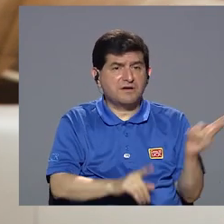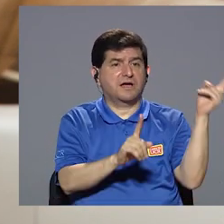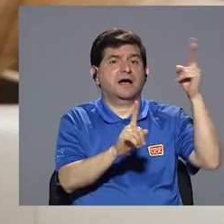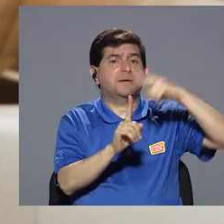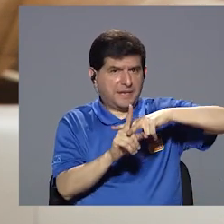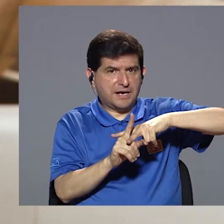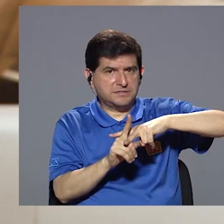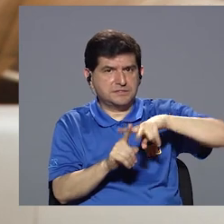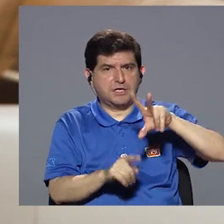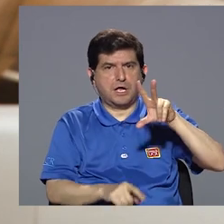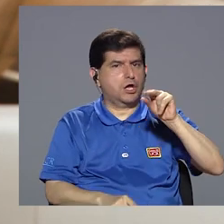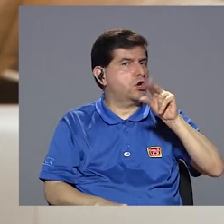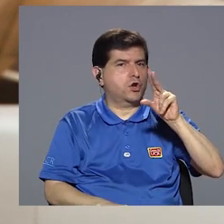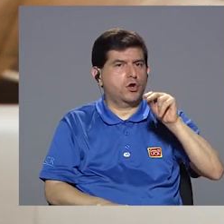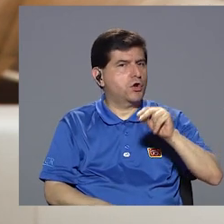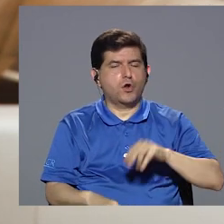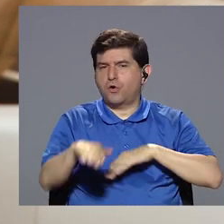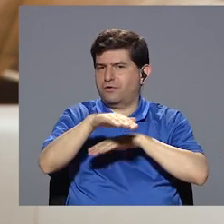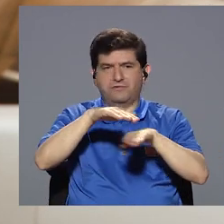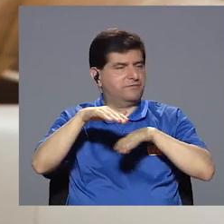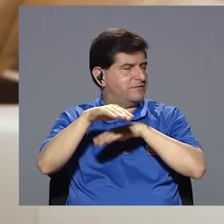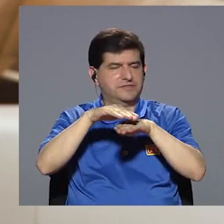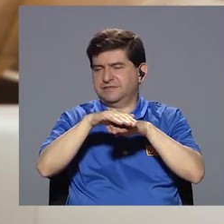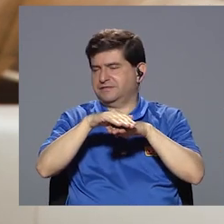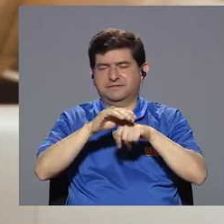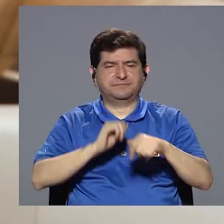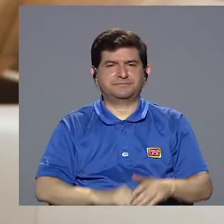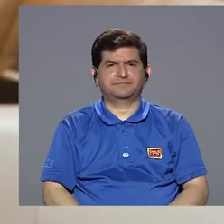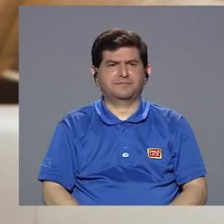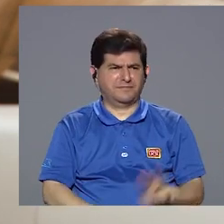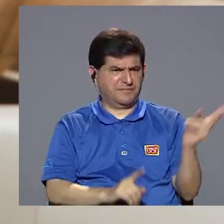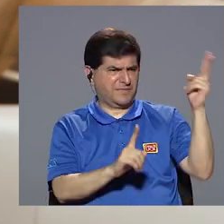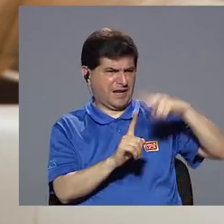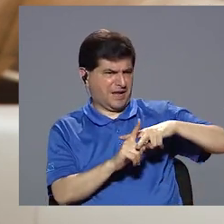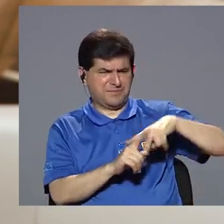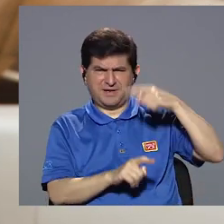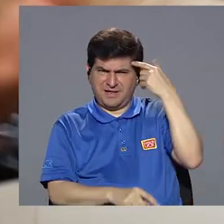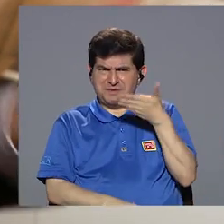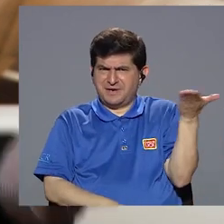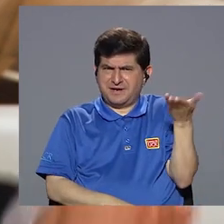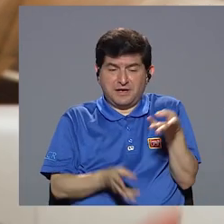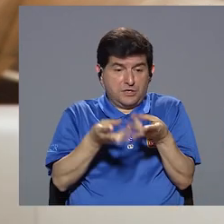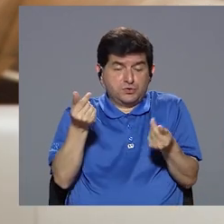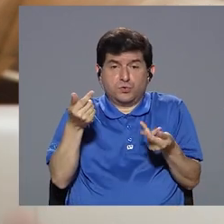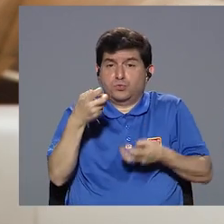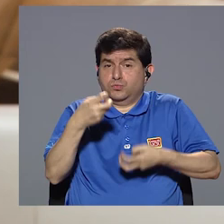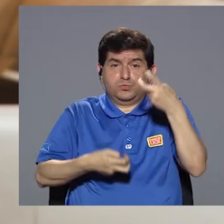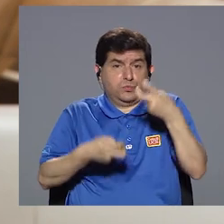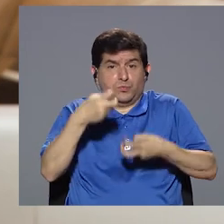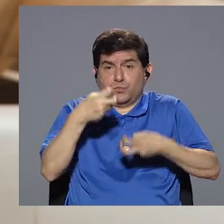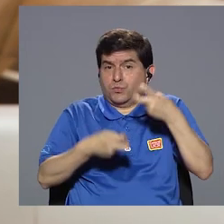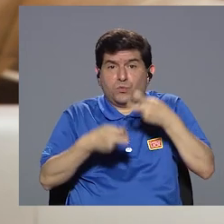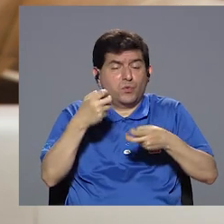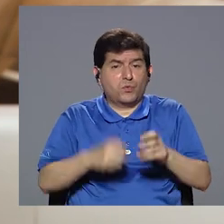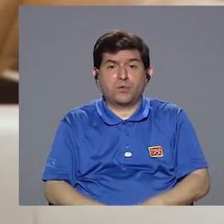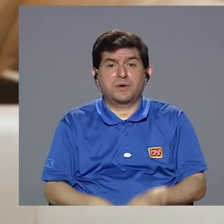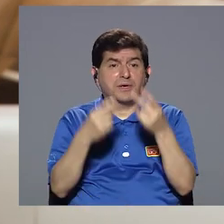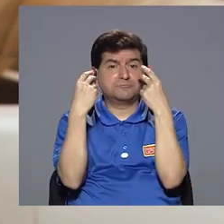aplicada no una ciencia básica aplicada para resolver problemas